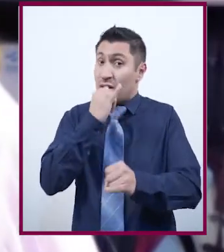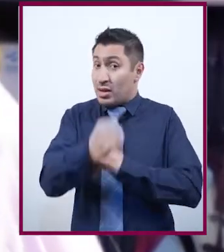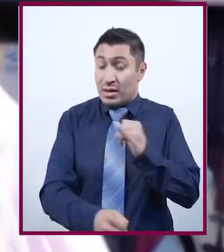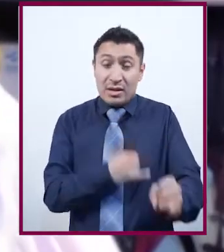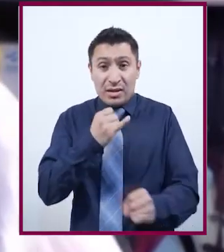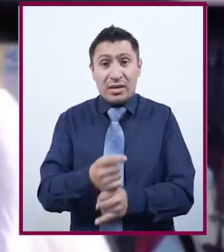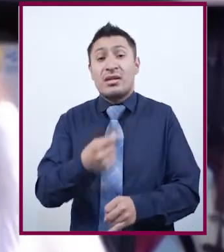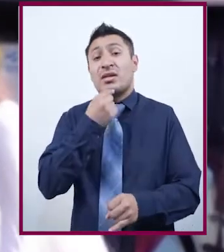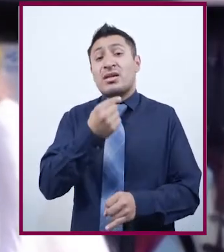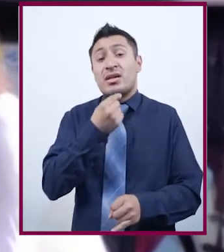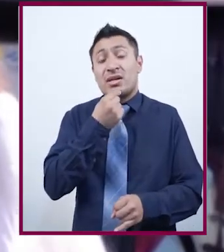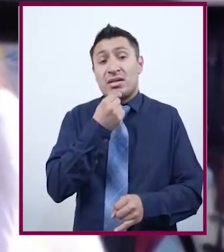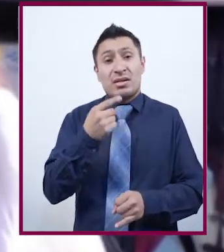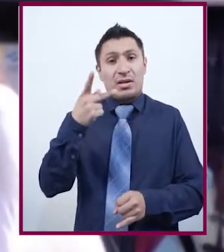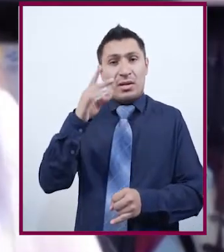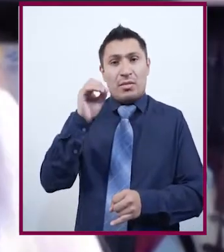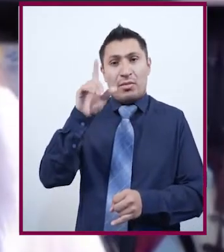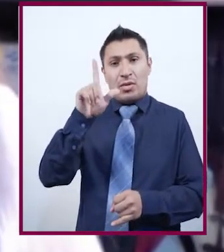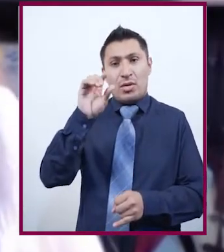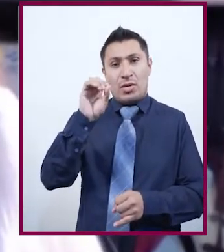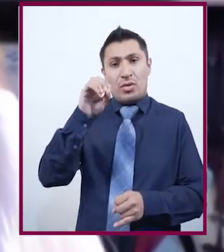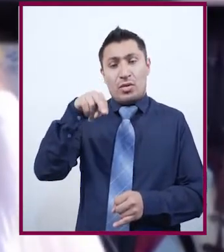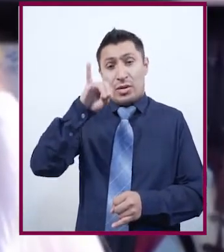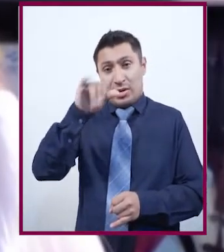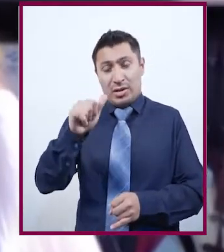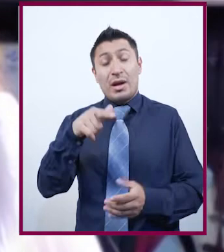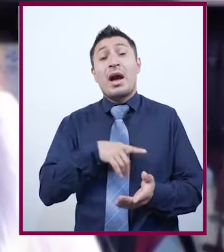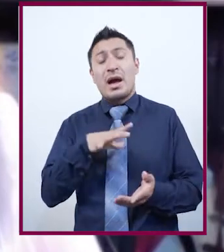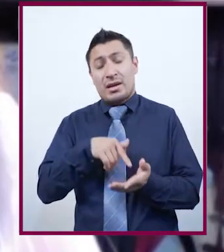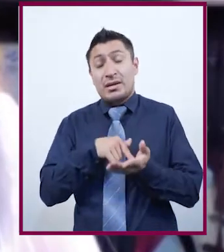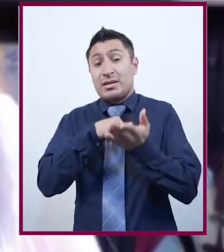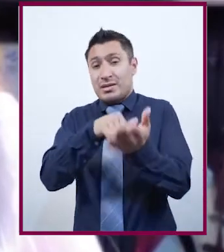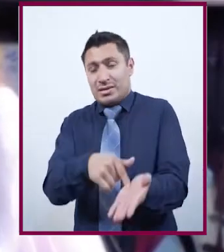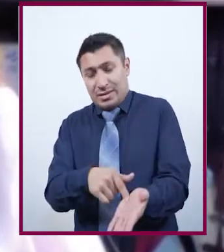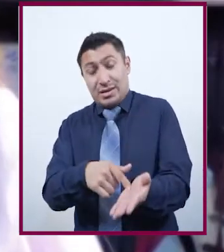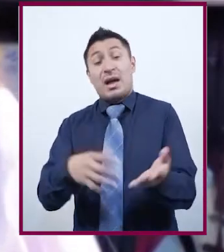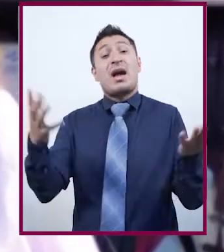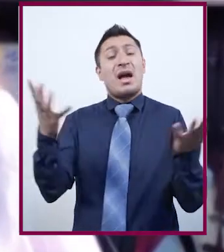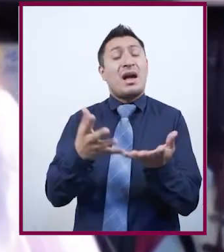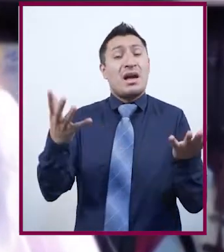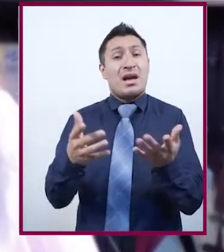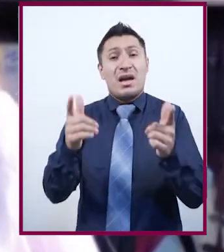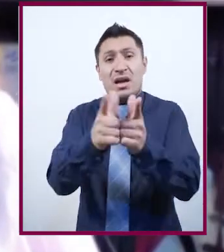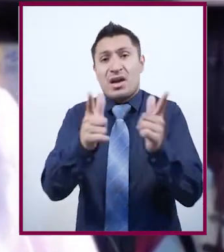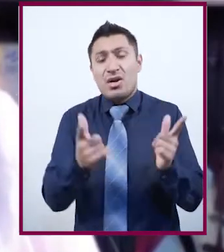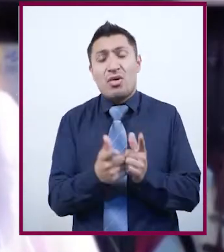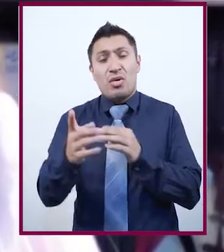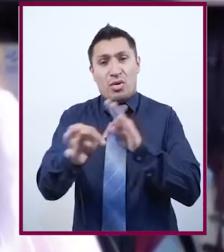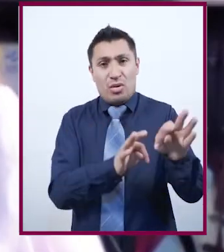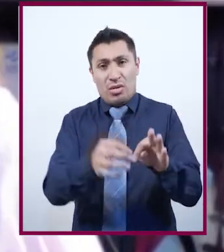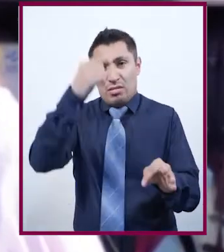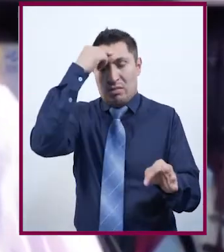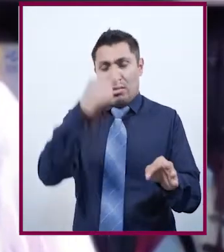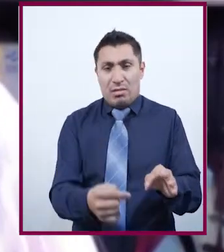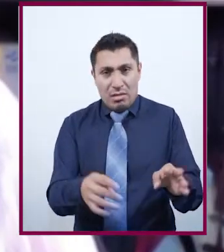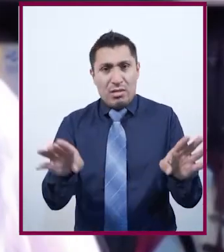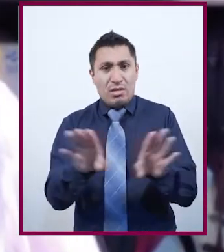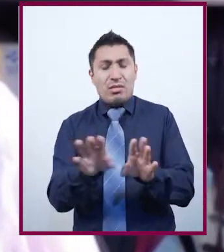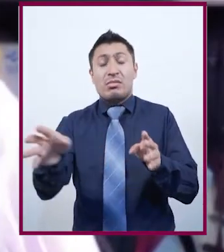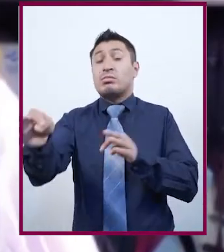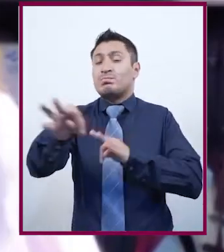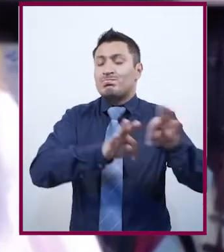Polonia propone que se cree un grupo de trabajo para que se empiece a trabajar en